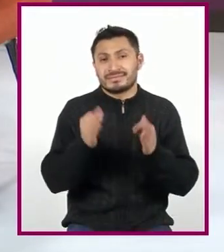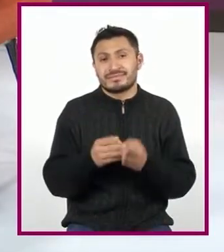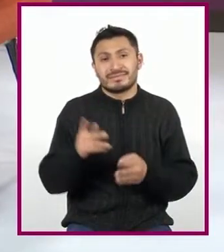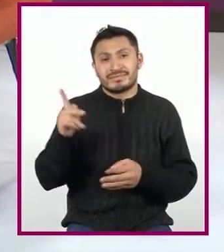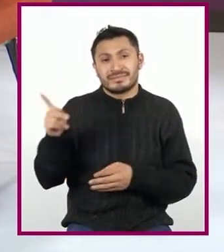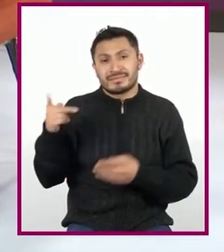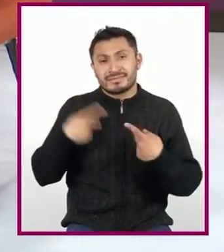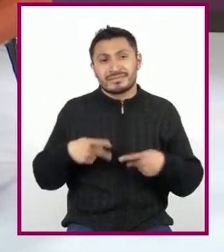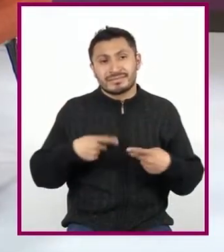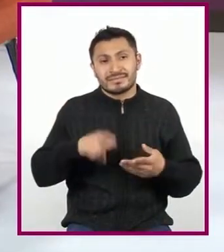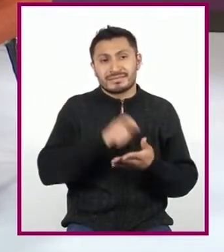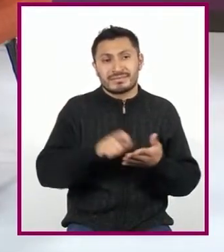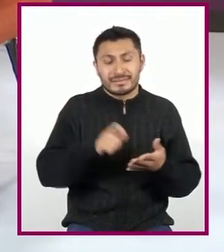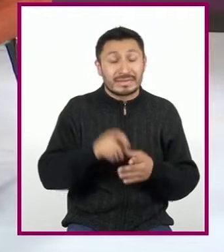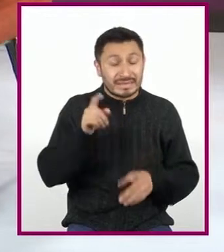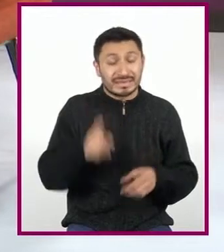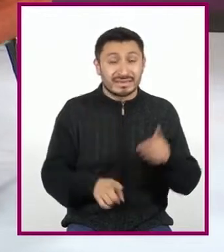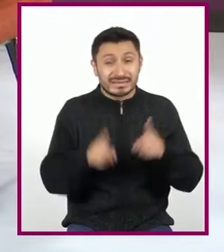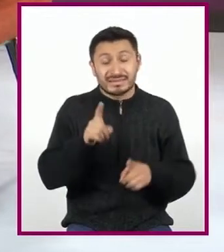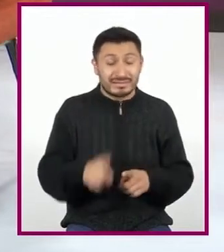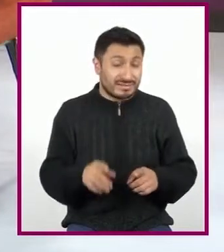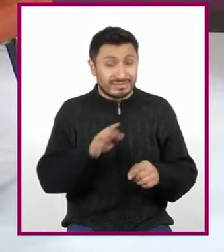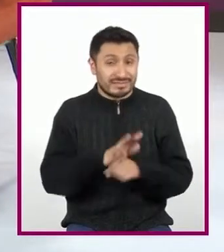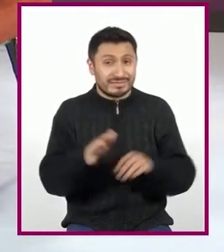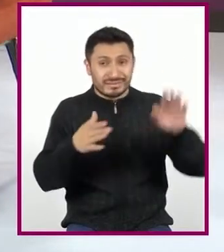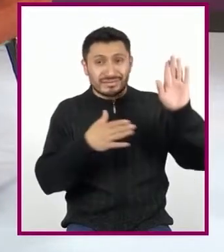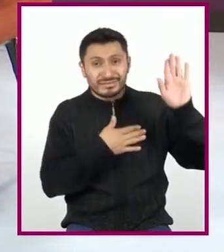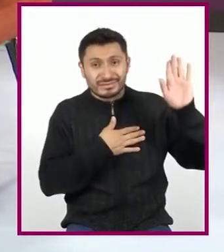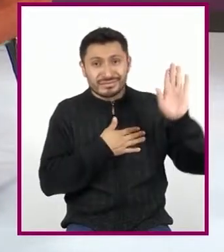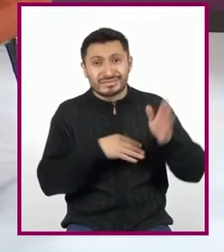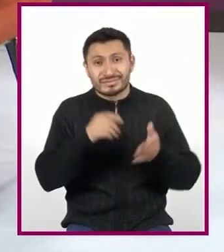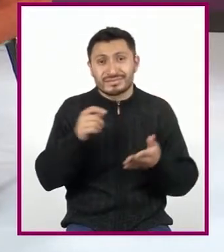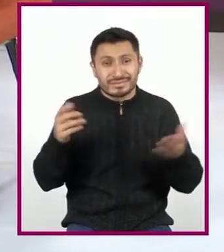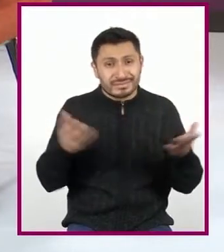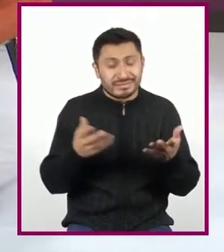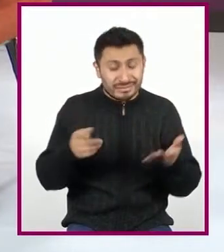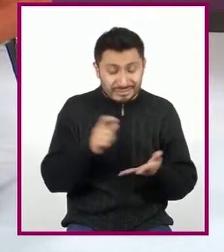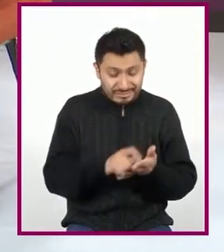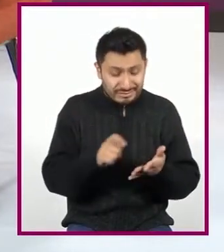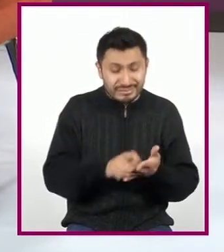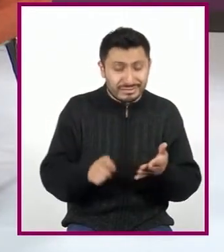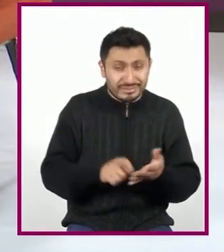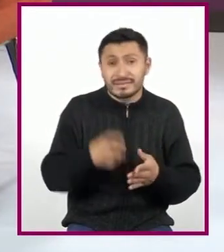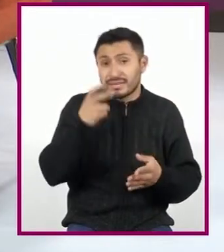nada. Dejen muy claro que la obra vale la pena y que merece la atención del